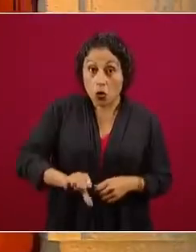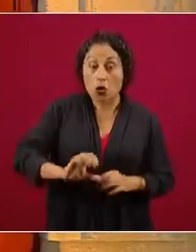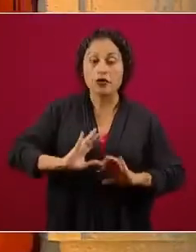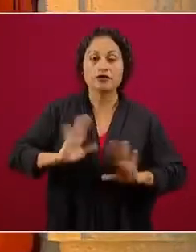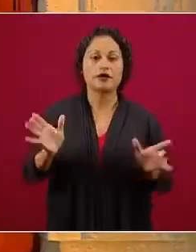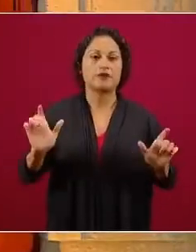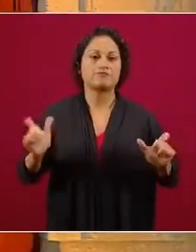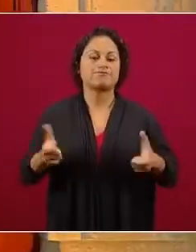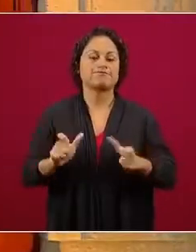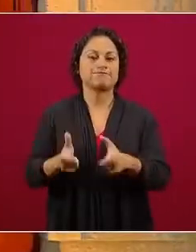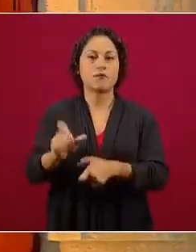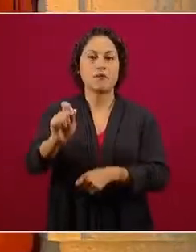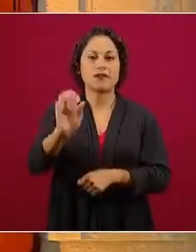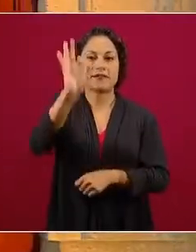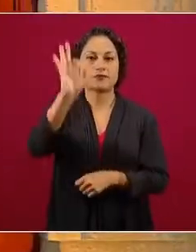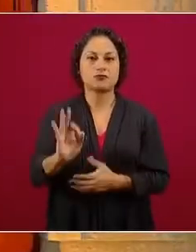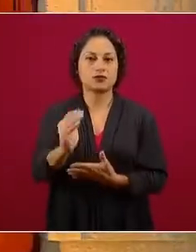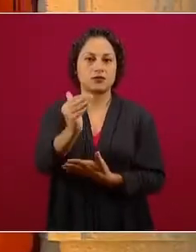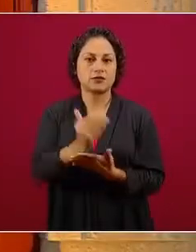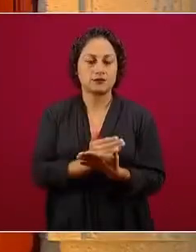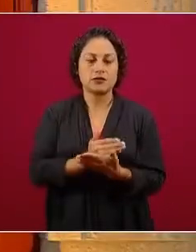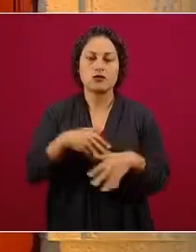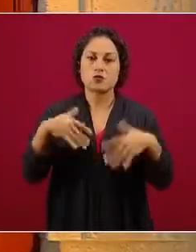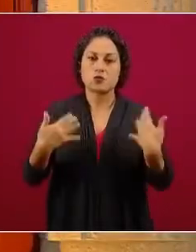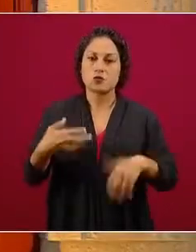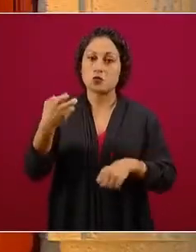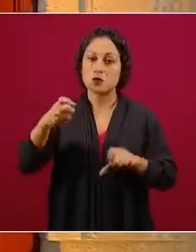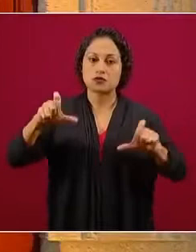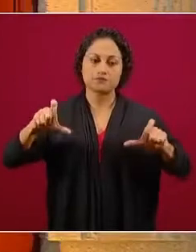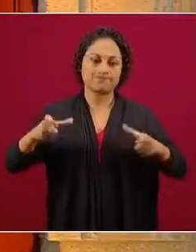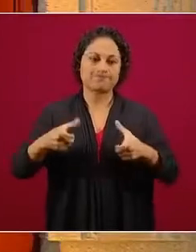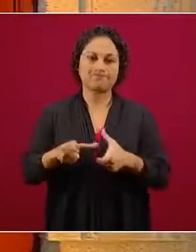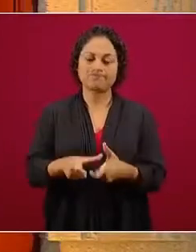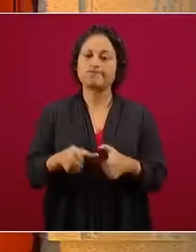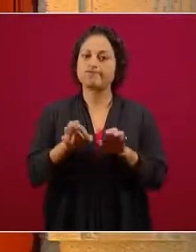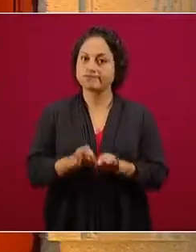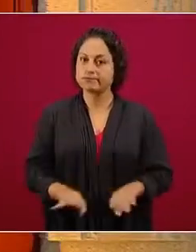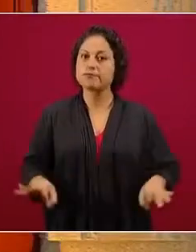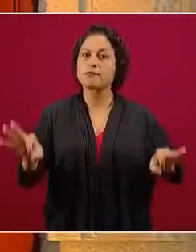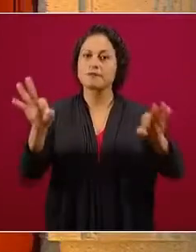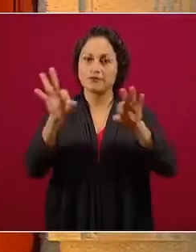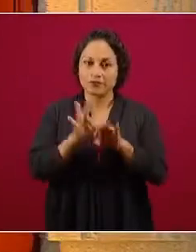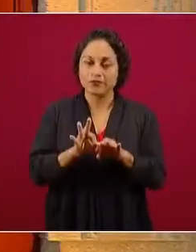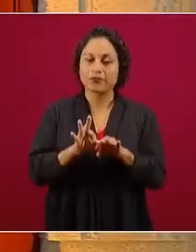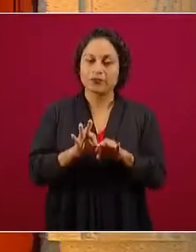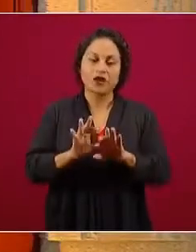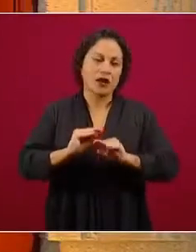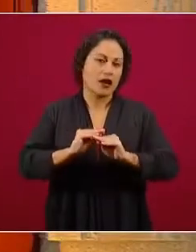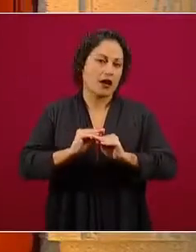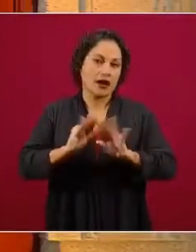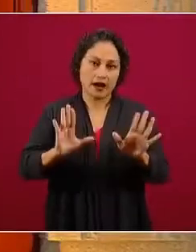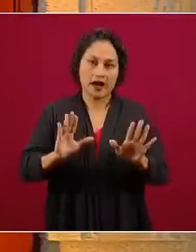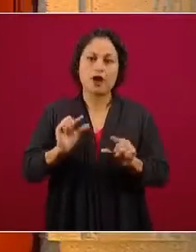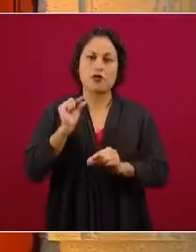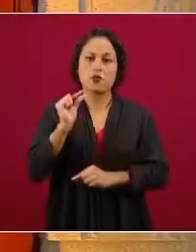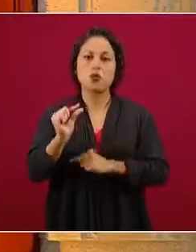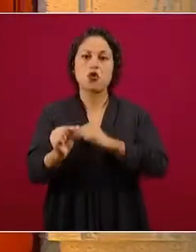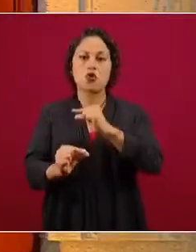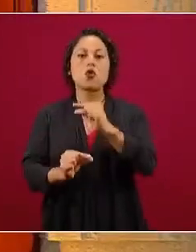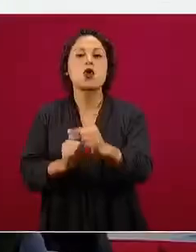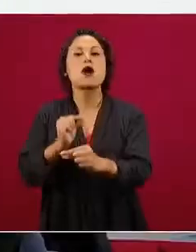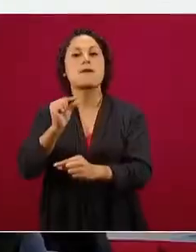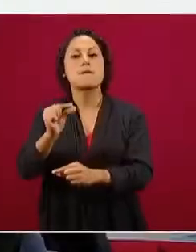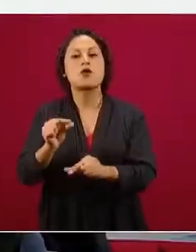menos 20%, lo cual es un descenso importante y lógicamente vamos a ver cómo este descenso va modificándose